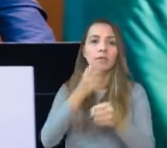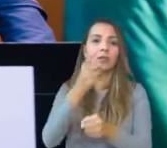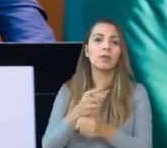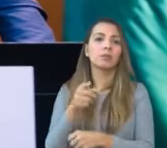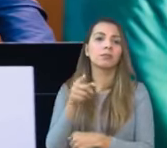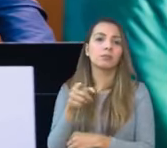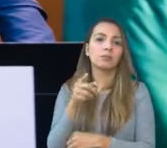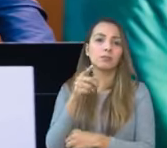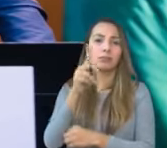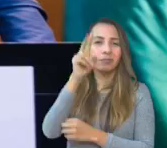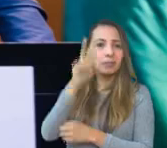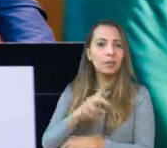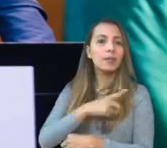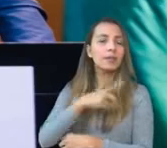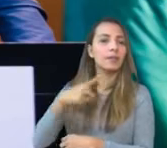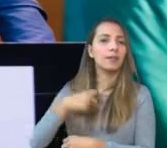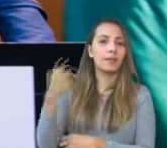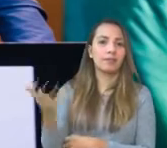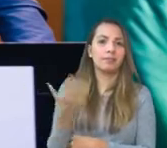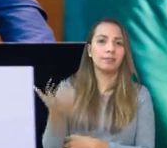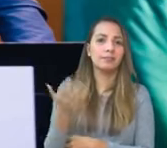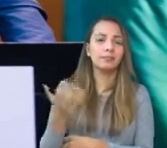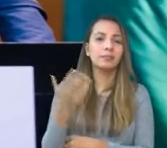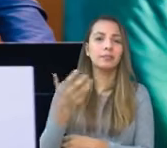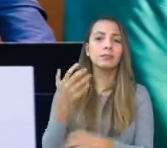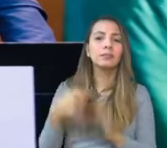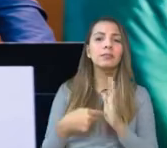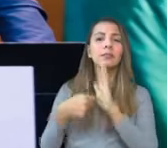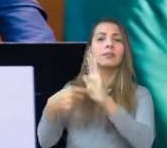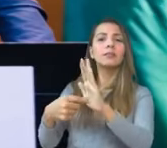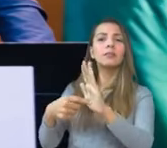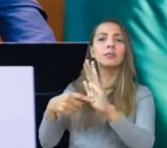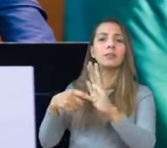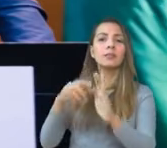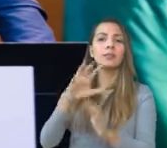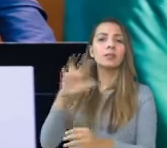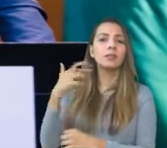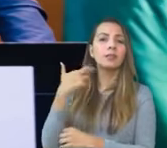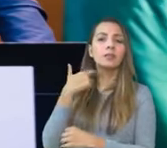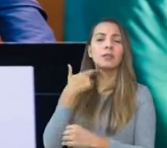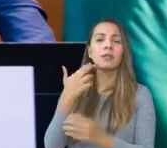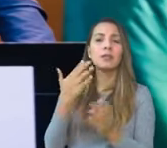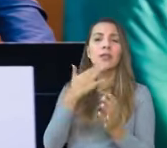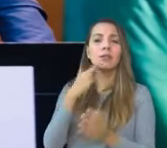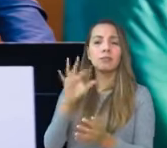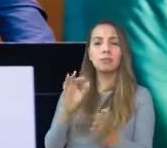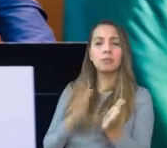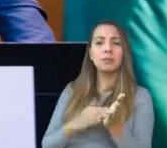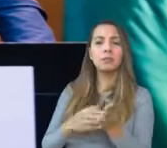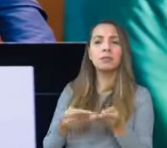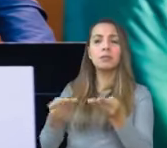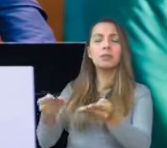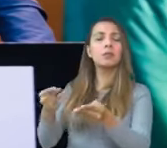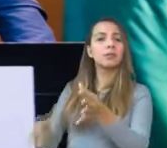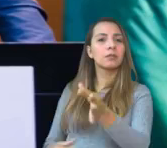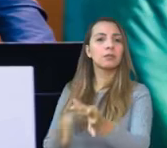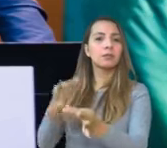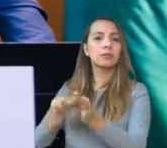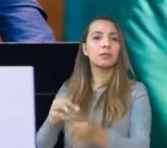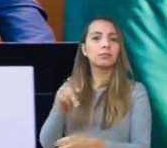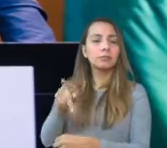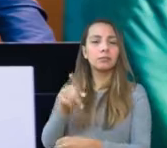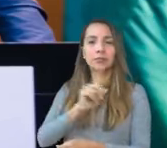que realmente se ejecute y no solo presentar ante Cabildo un documento para cumplir